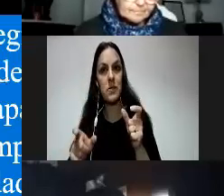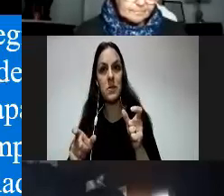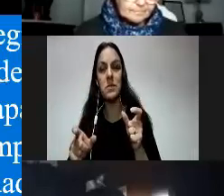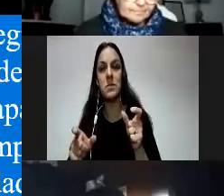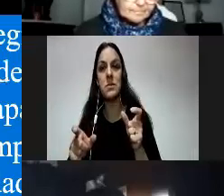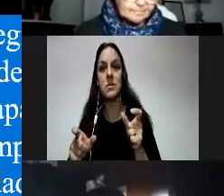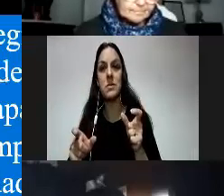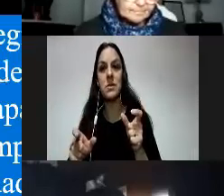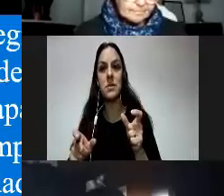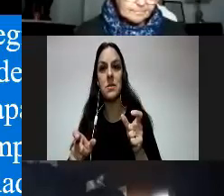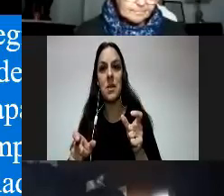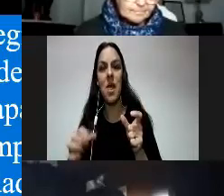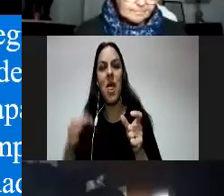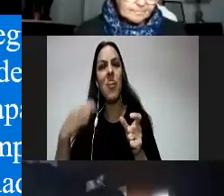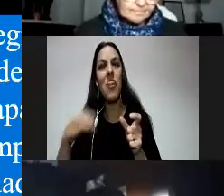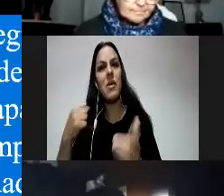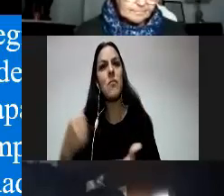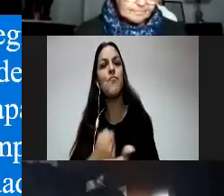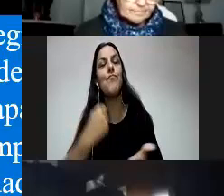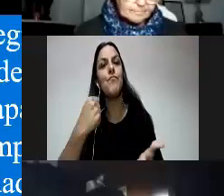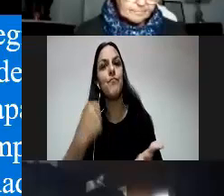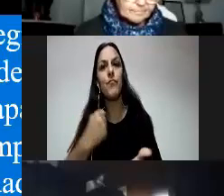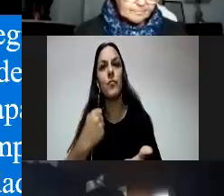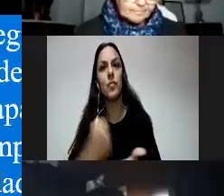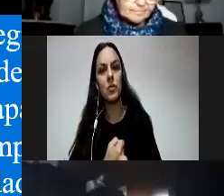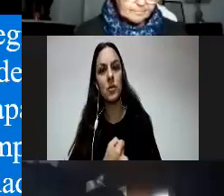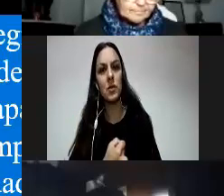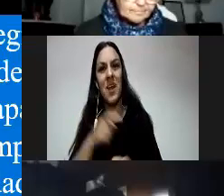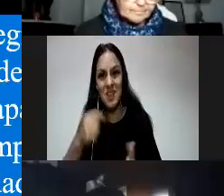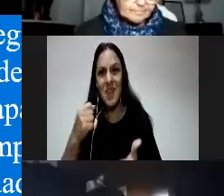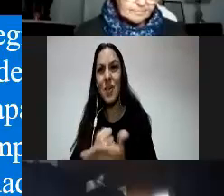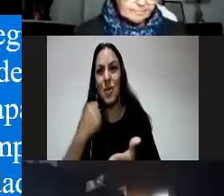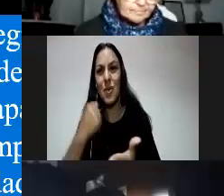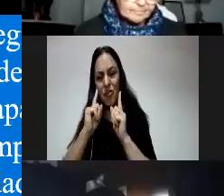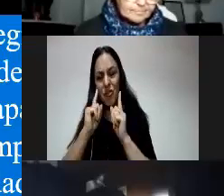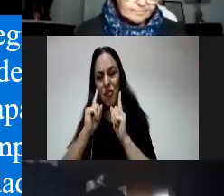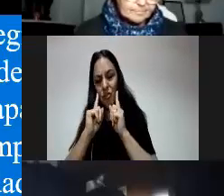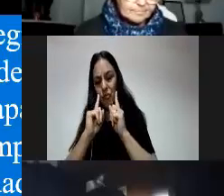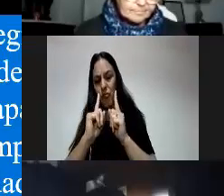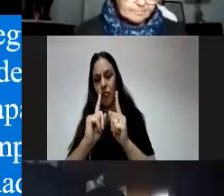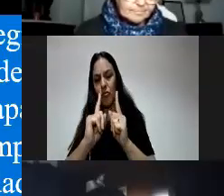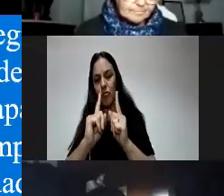tienen que luchar. Es una lucha constante, permanente.